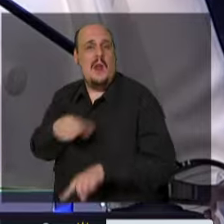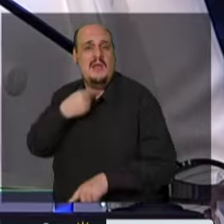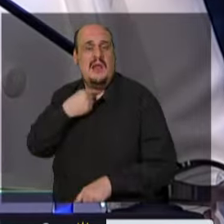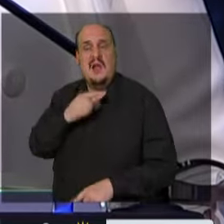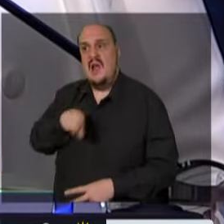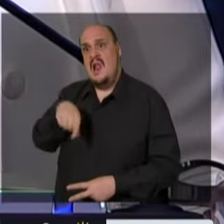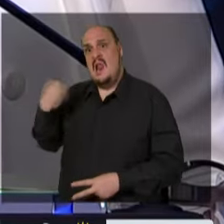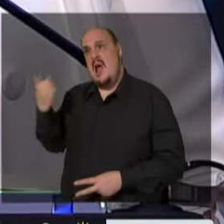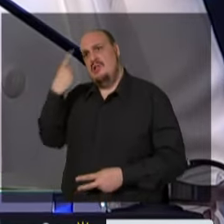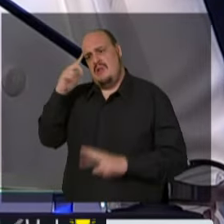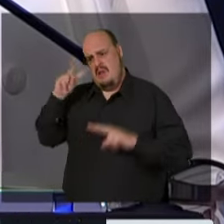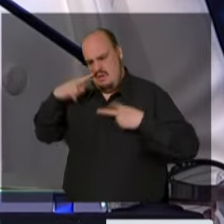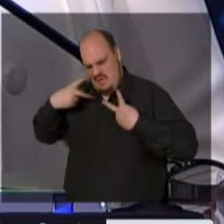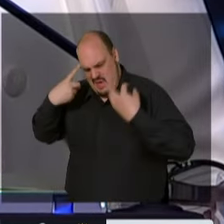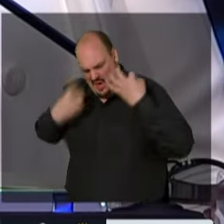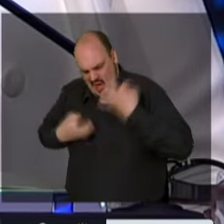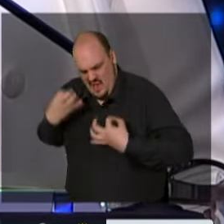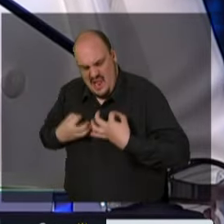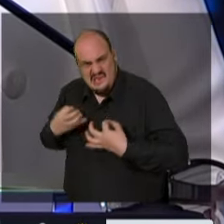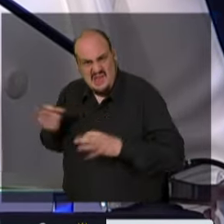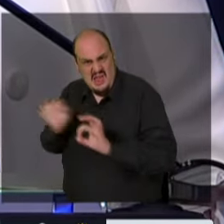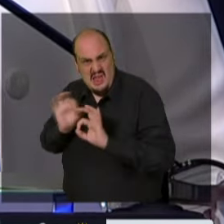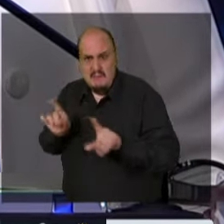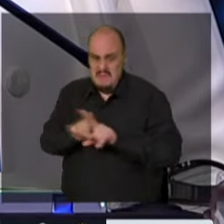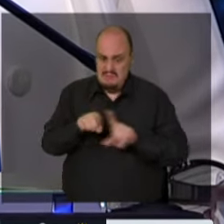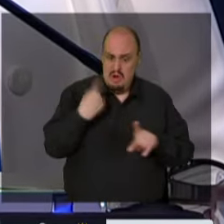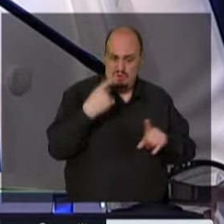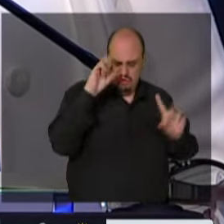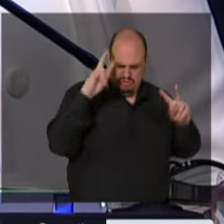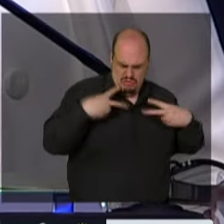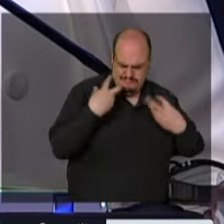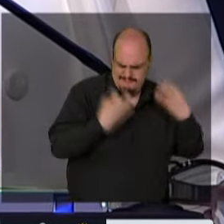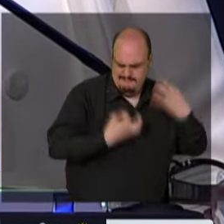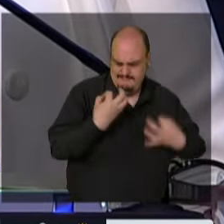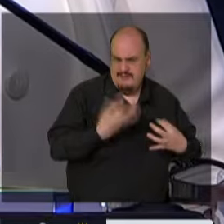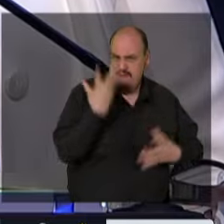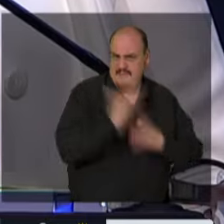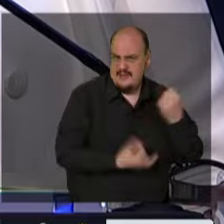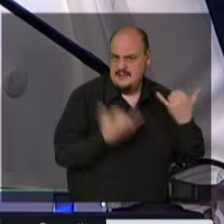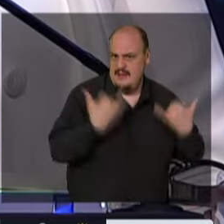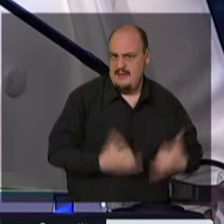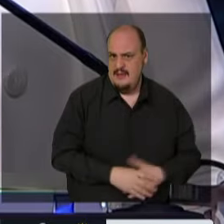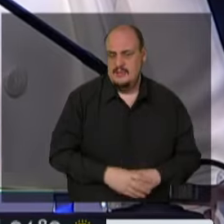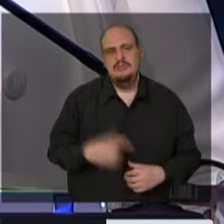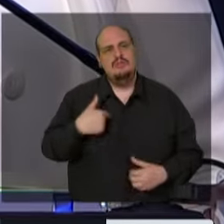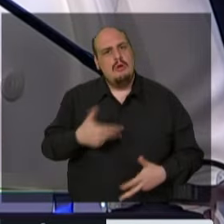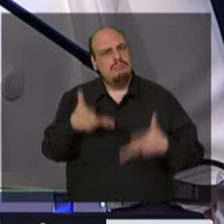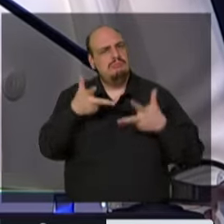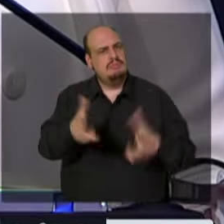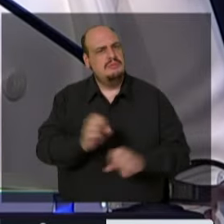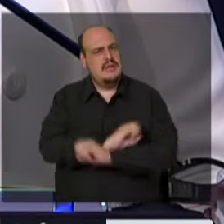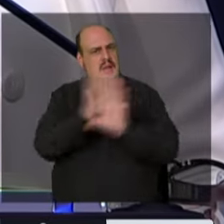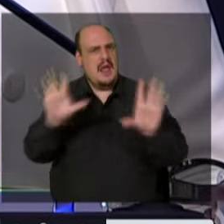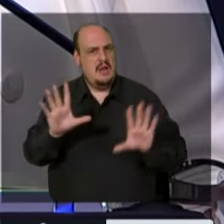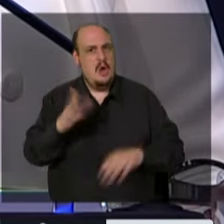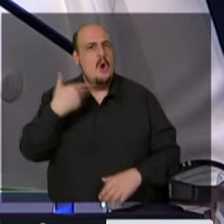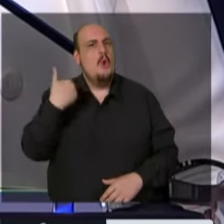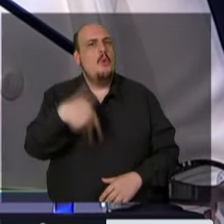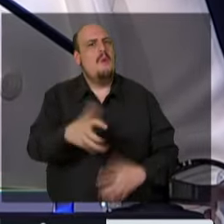mea culpa, como hicimos nosotros, de los errores de su propio gobierno. Yo les quiero decir claramente, vamos a un